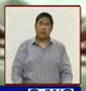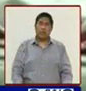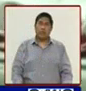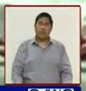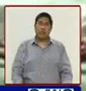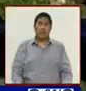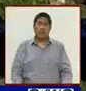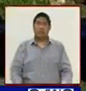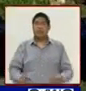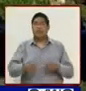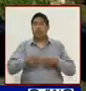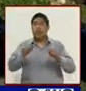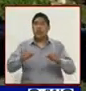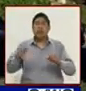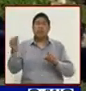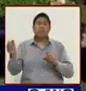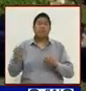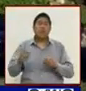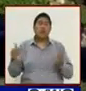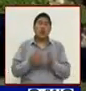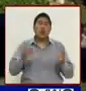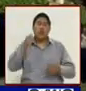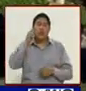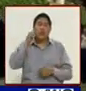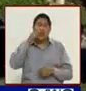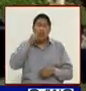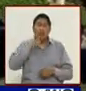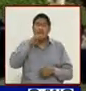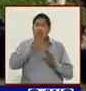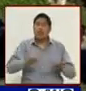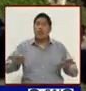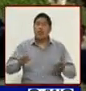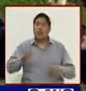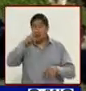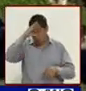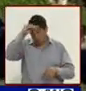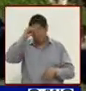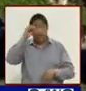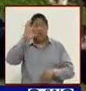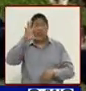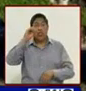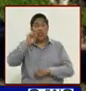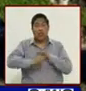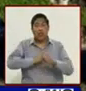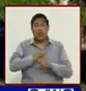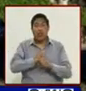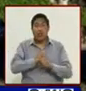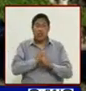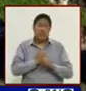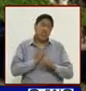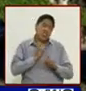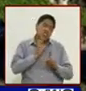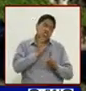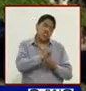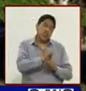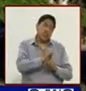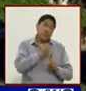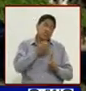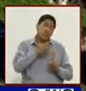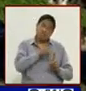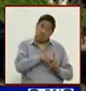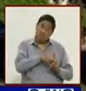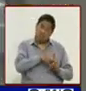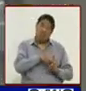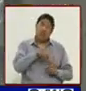No cesa la violencia sexual contra menores de edad. Y hoy le vamos a contar la historia de un hombre de 50 años que vejó sexualmente a su hijastra, una menor